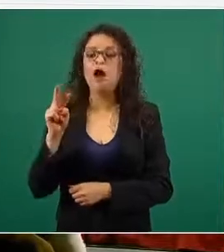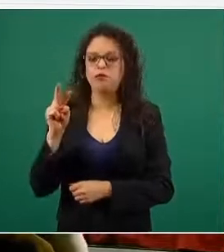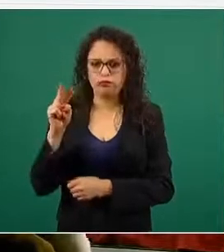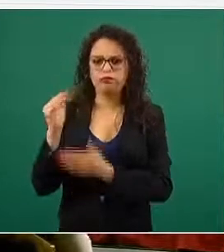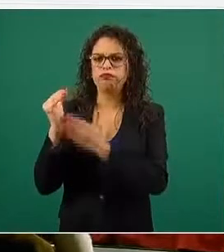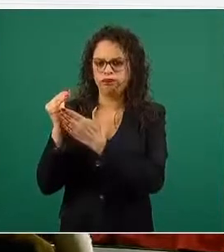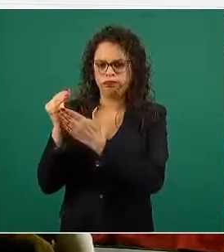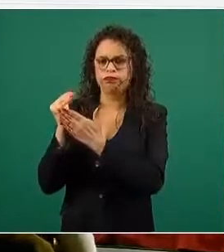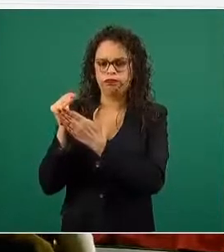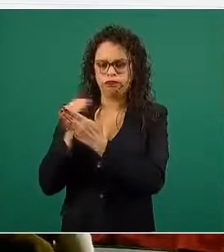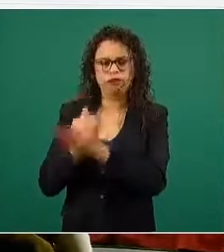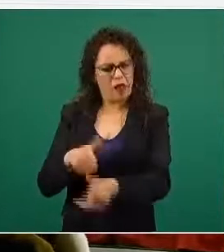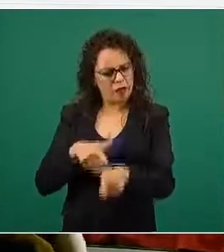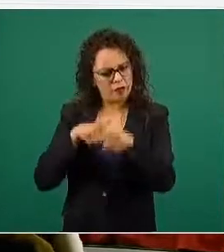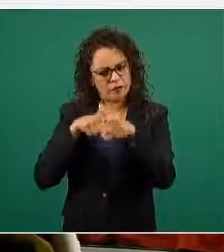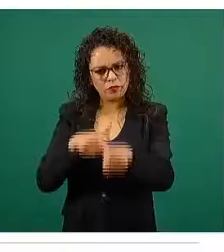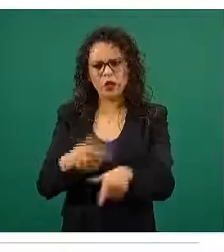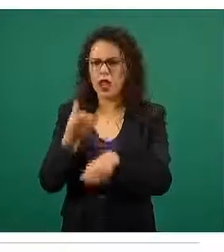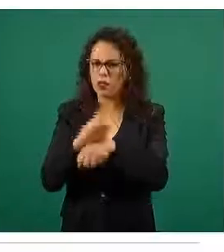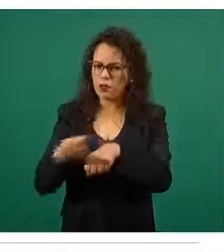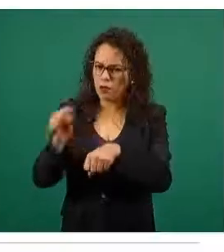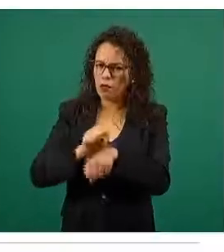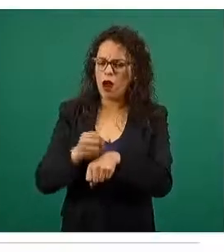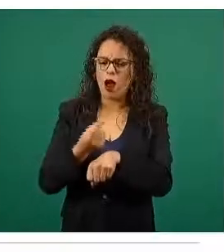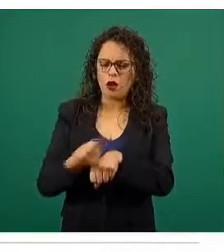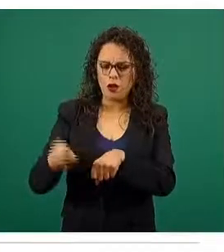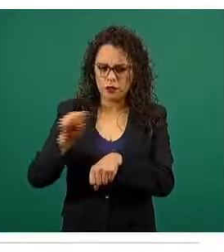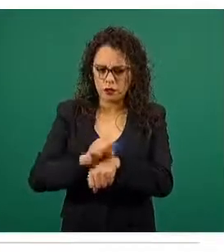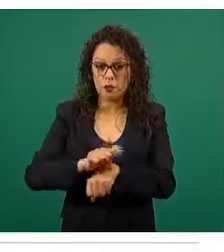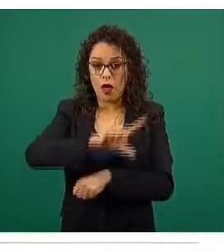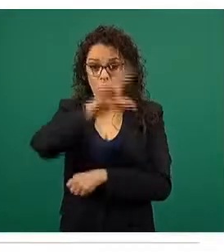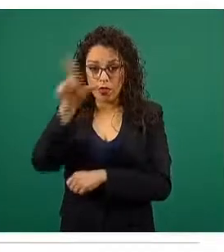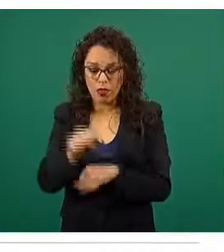sostenido durante muchas semanas y entró un periodo de meseta